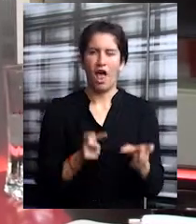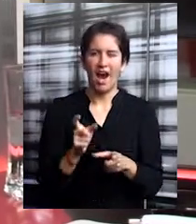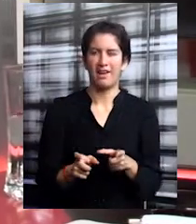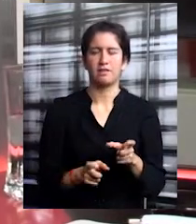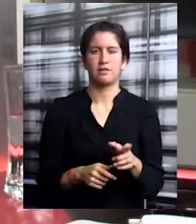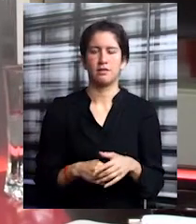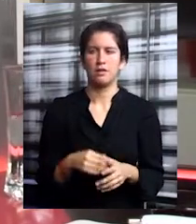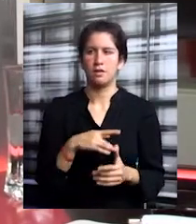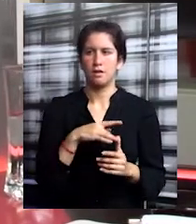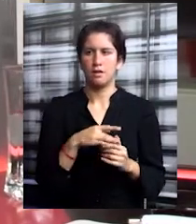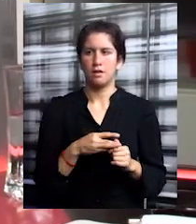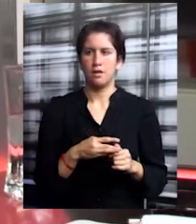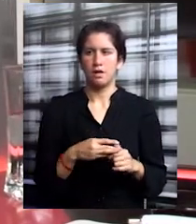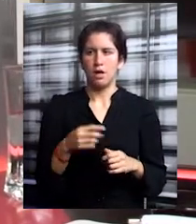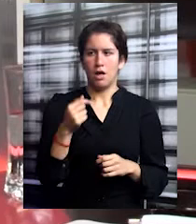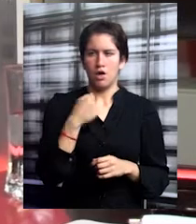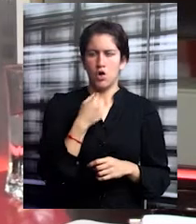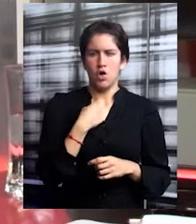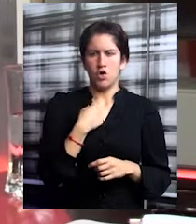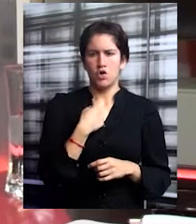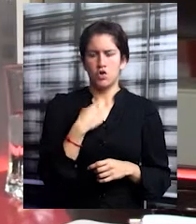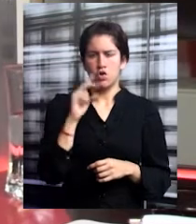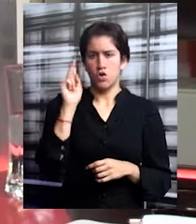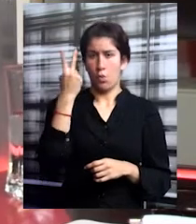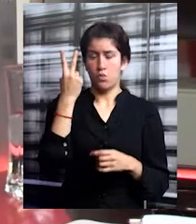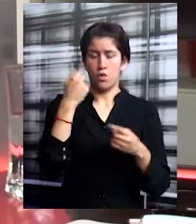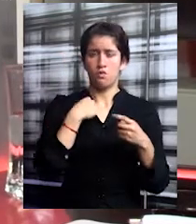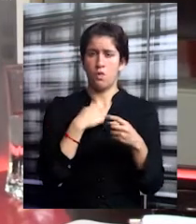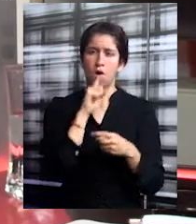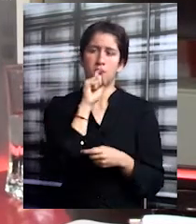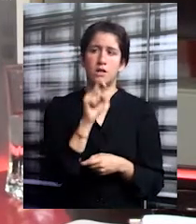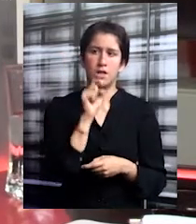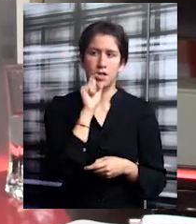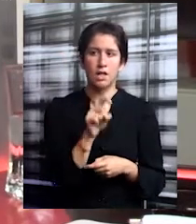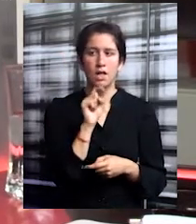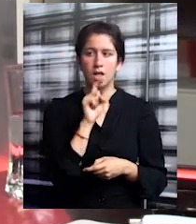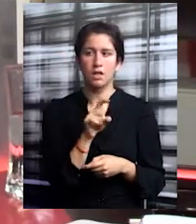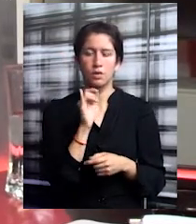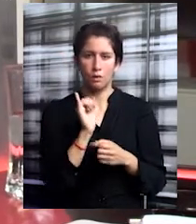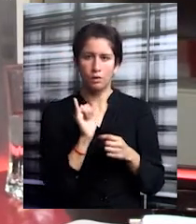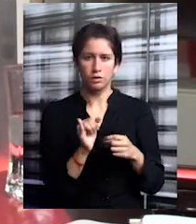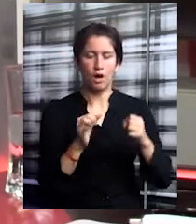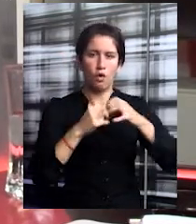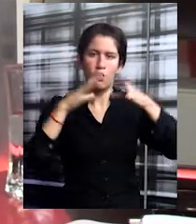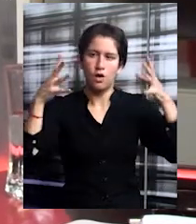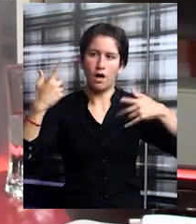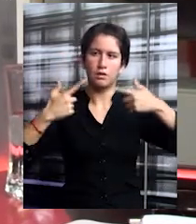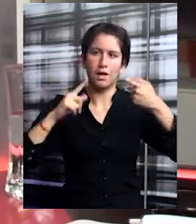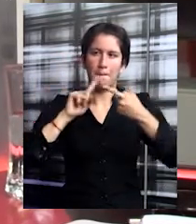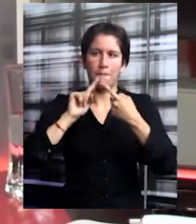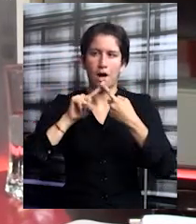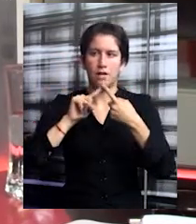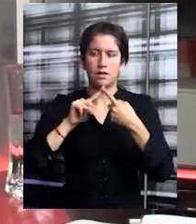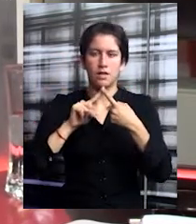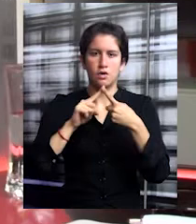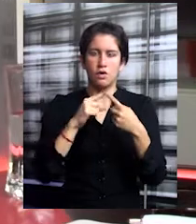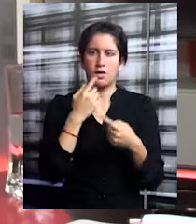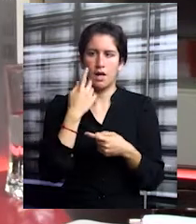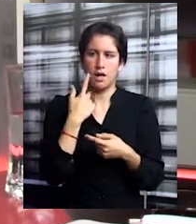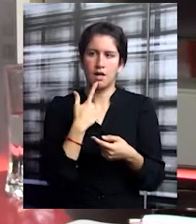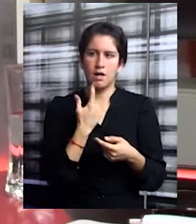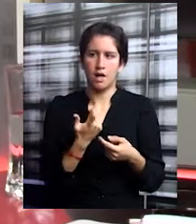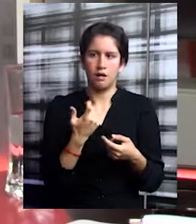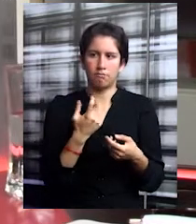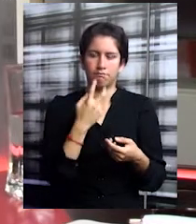Segundo, yo soy súper crítico respecto de cómo los partidos, los grandes partidos, resolvieron este tema solamente por